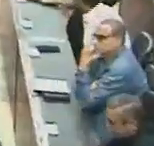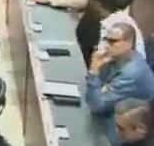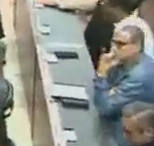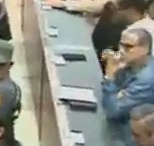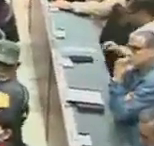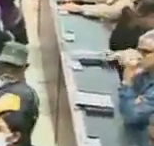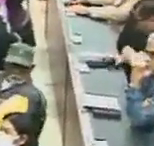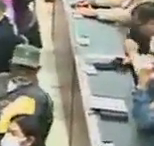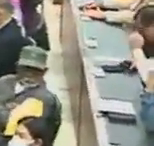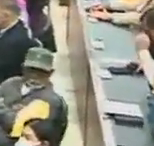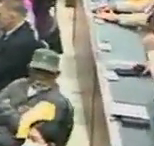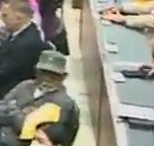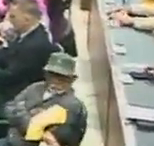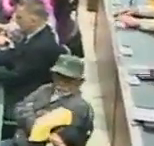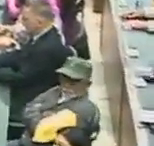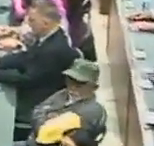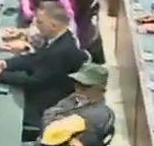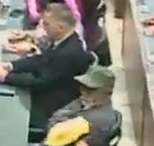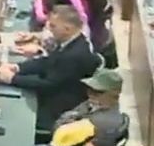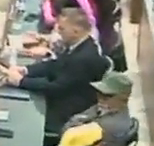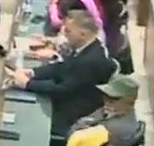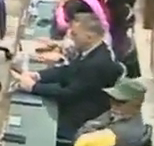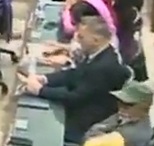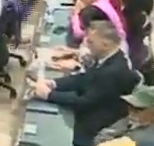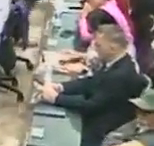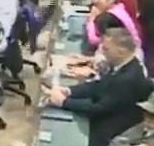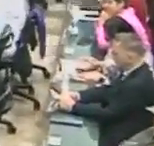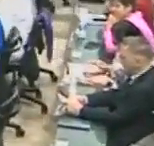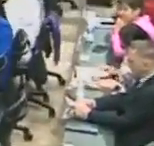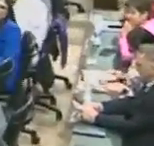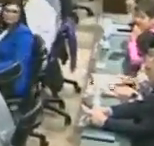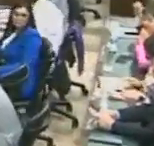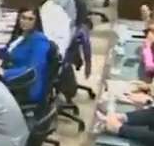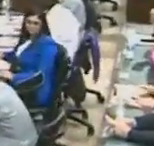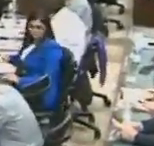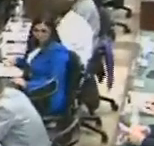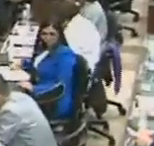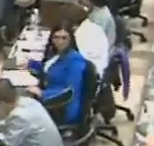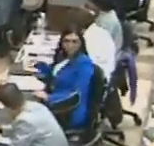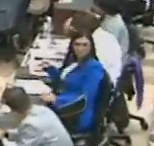Un padrón electoral conformado por